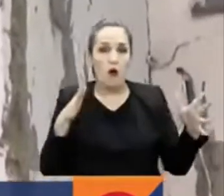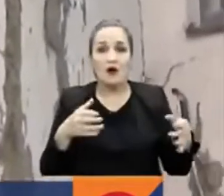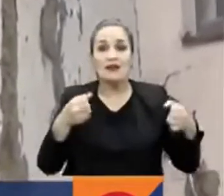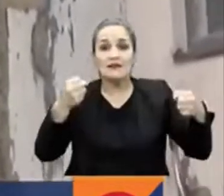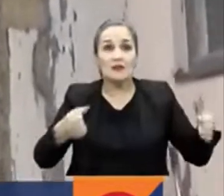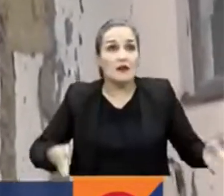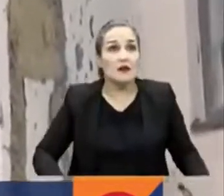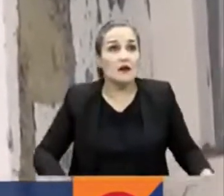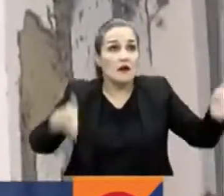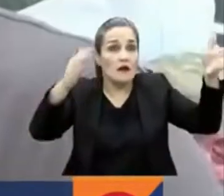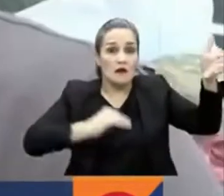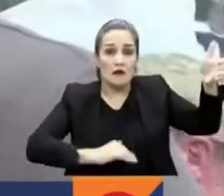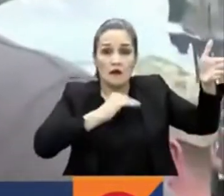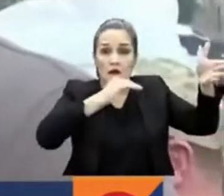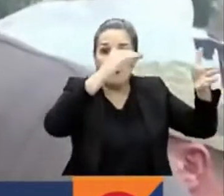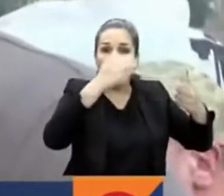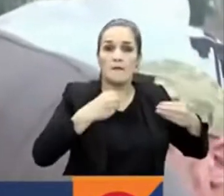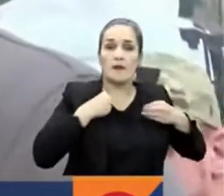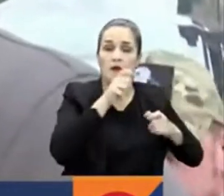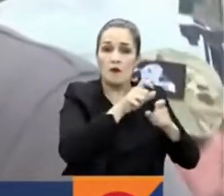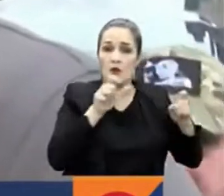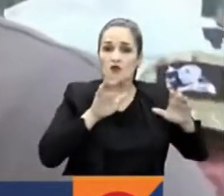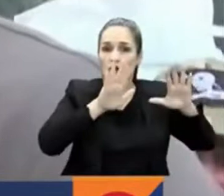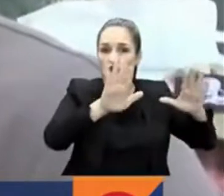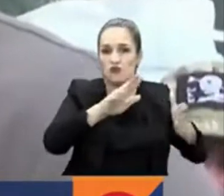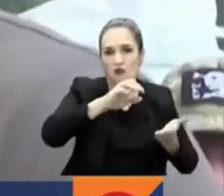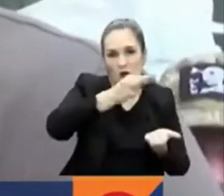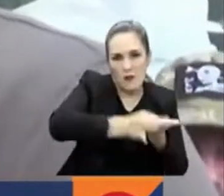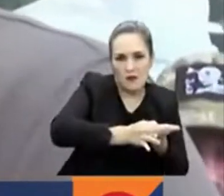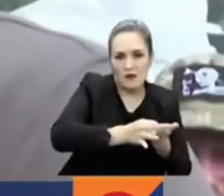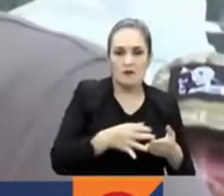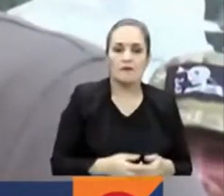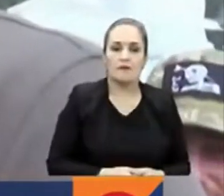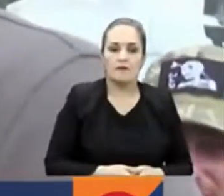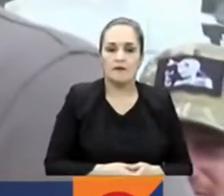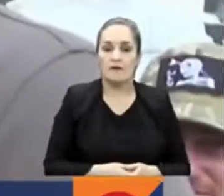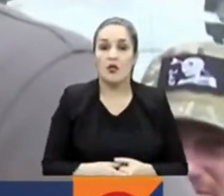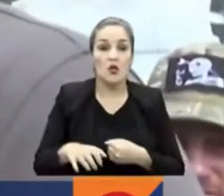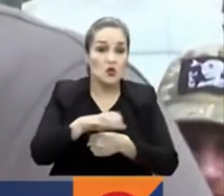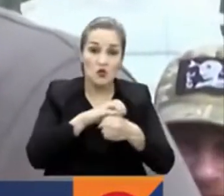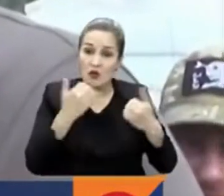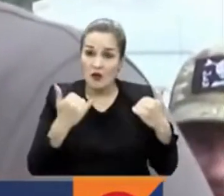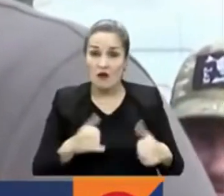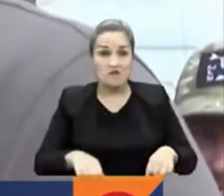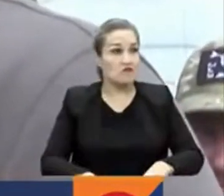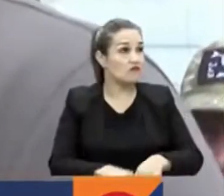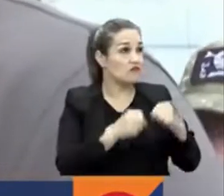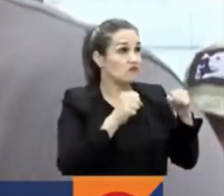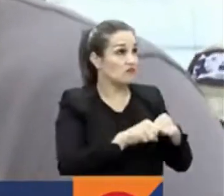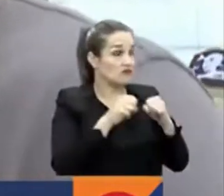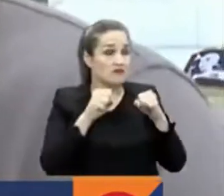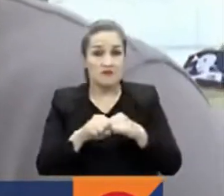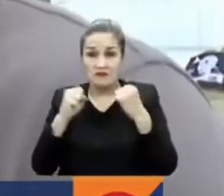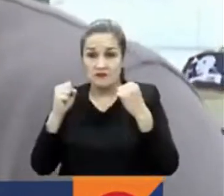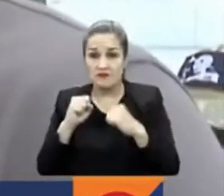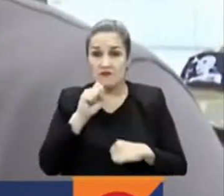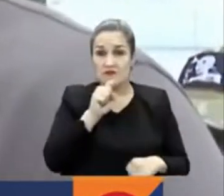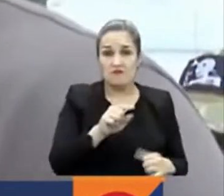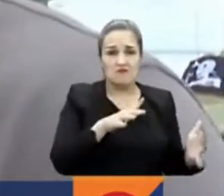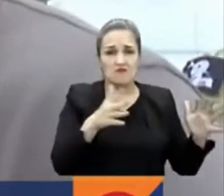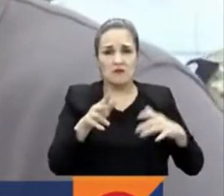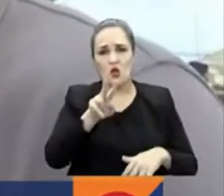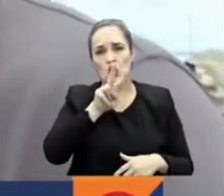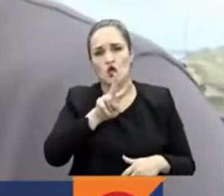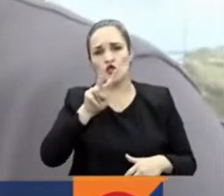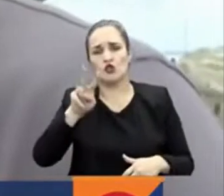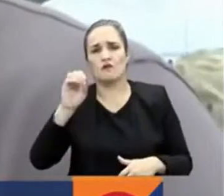capital, provocando un gran incendio. Nuestra ciudad está siendo destruida. Destruyeron más de 220